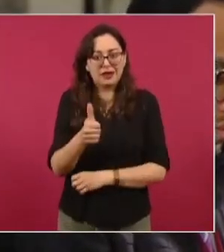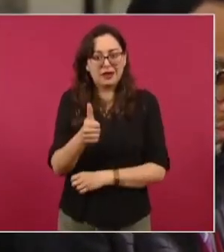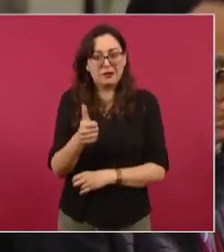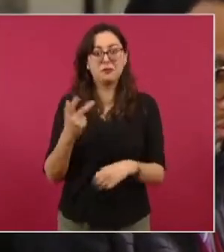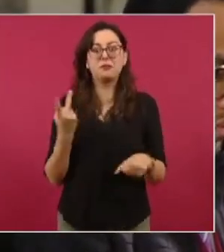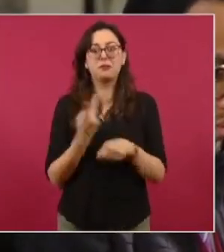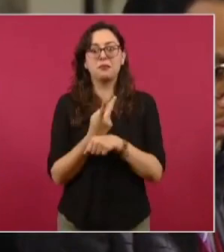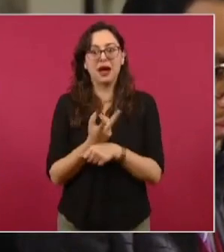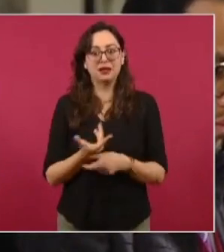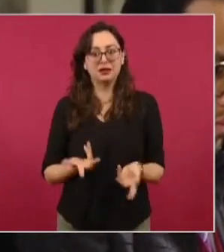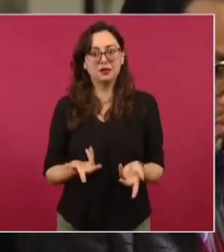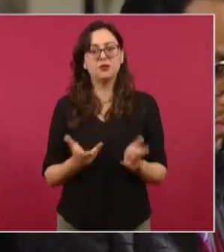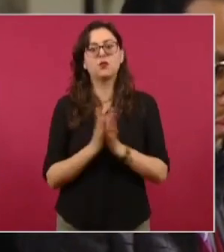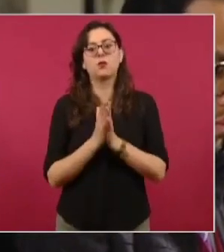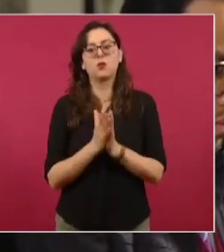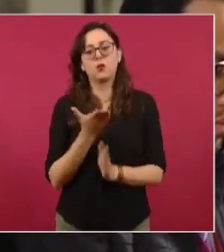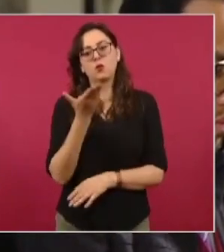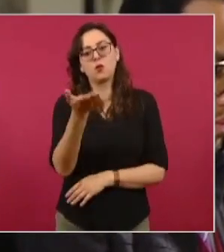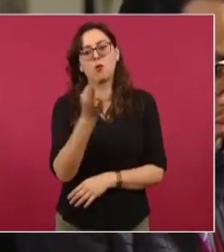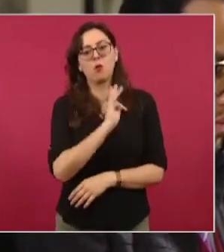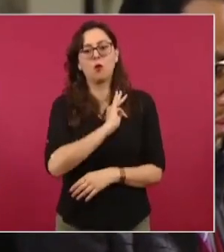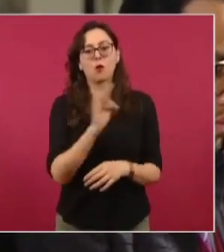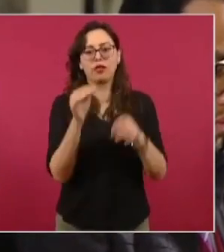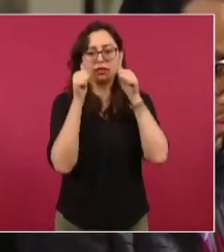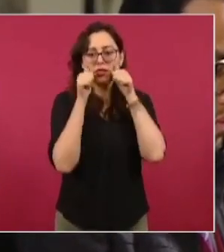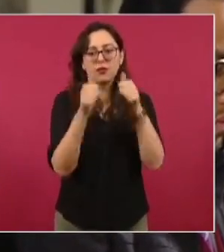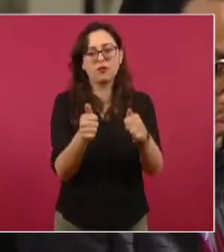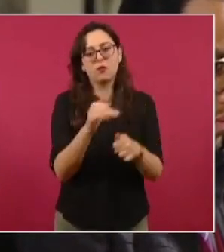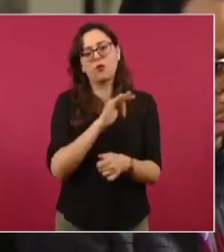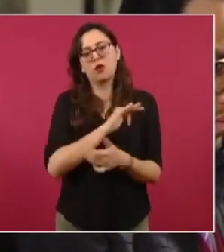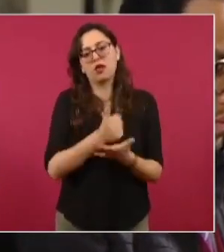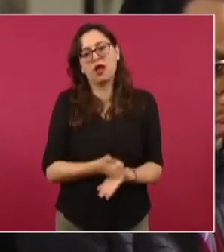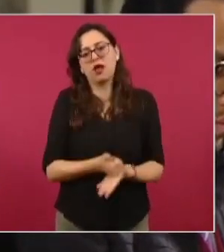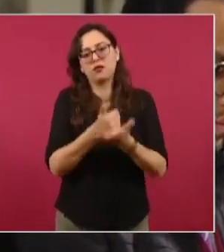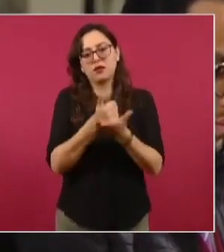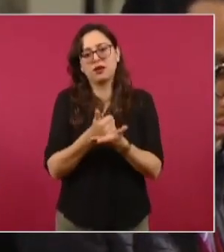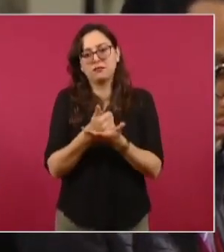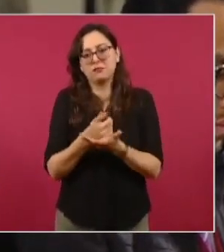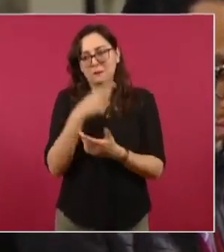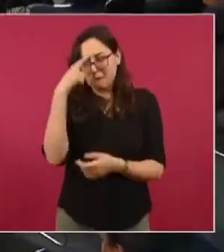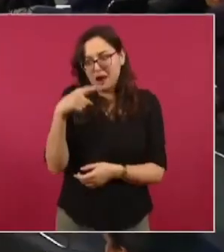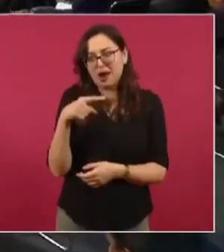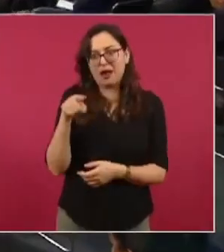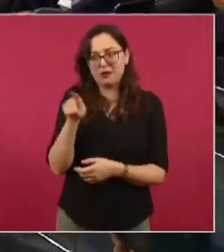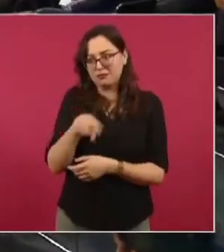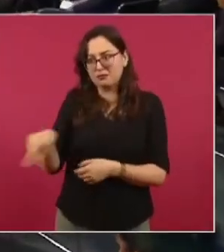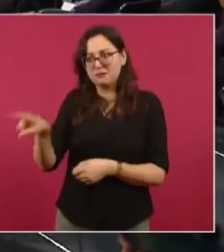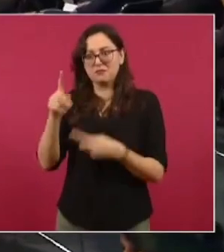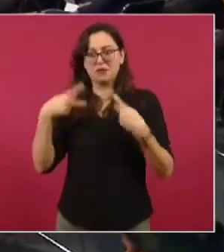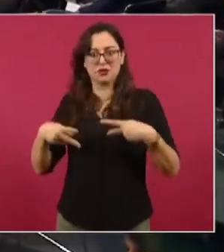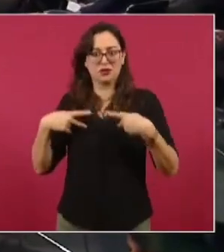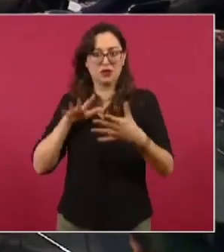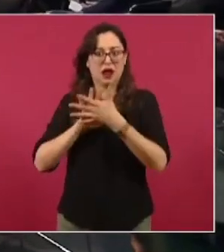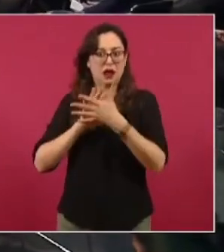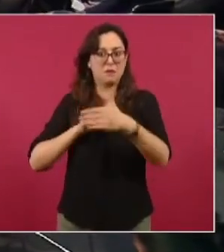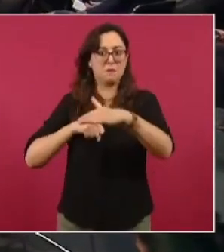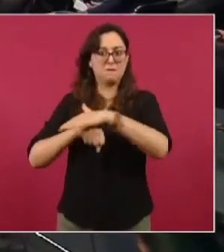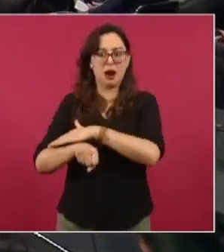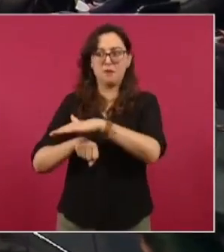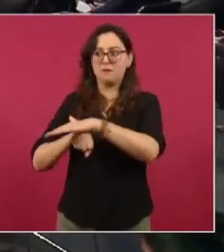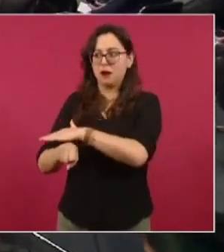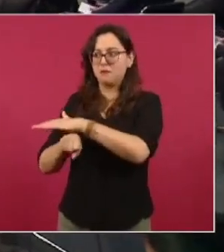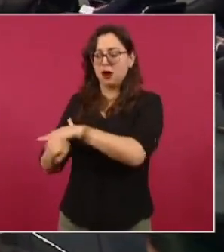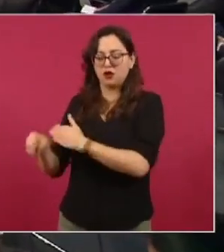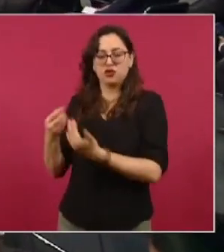de Palacio Nacional solicitando su intervención para la liberación y la resolución ya de este tema